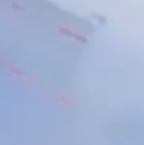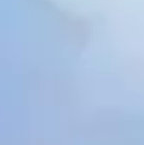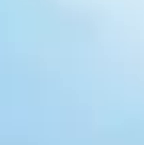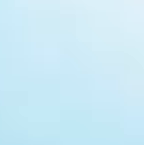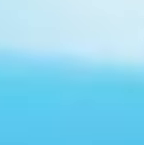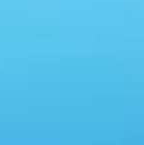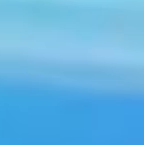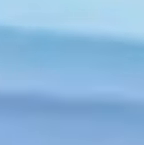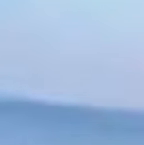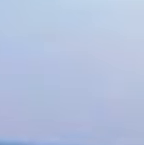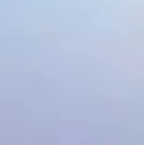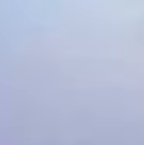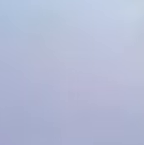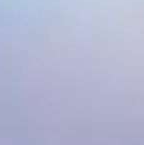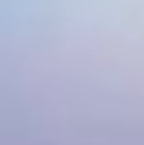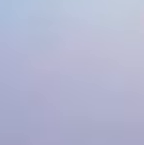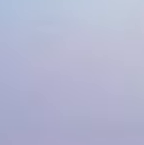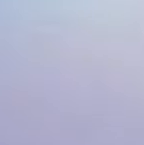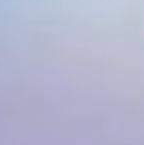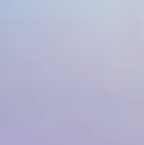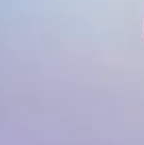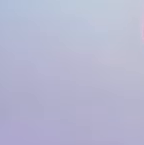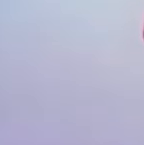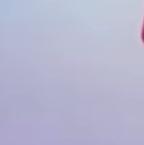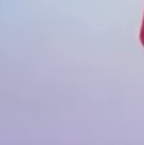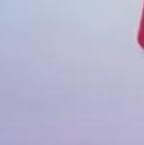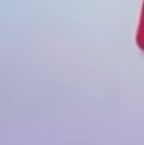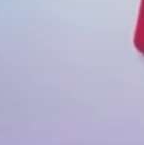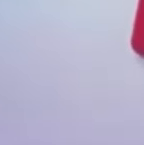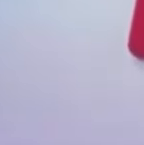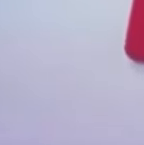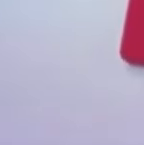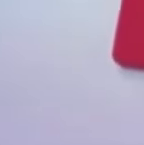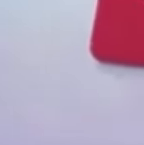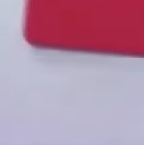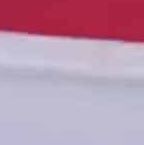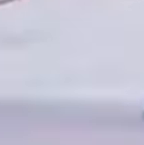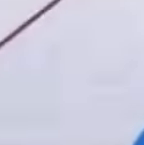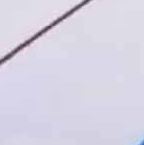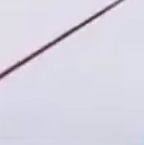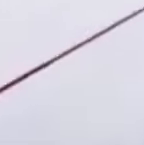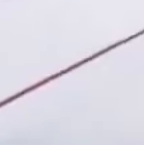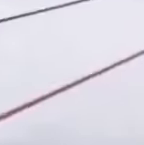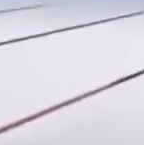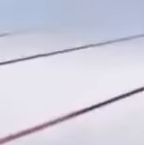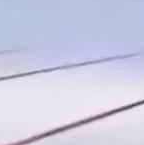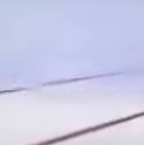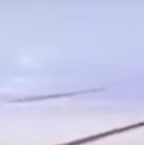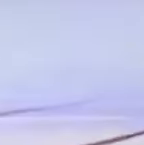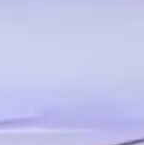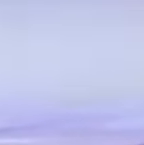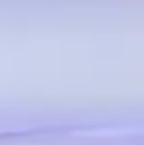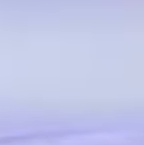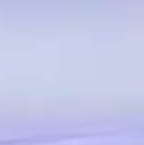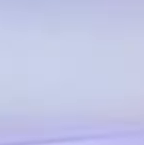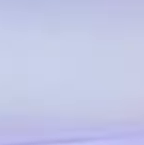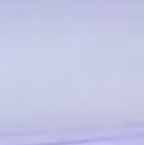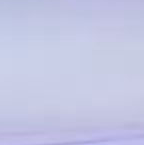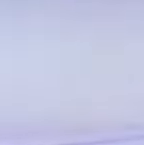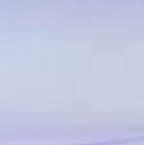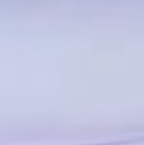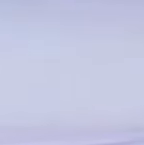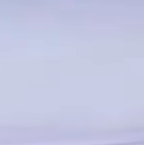ANGE 2024, con la participación de los candidatos a la presidencia de la República Dominicana. Abel